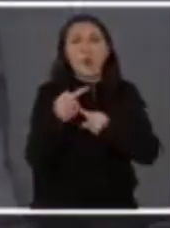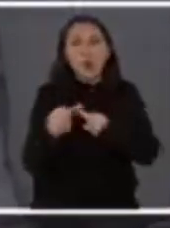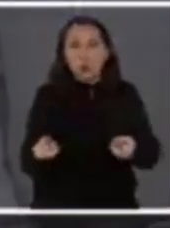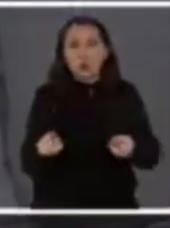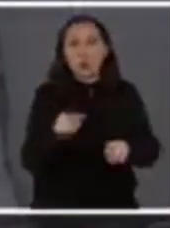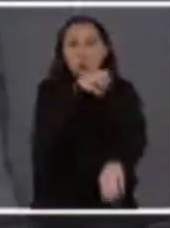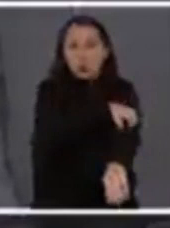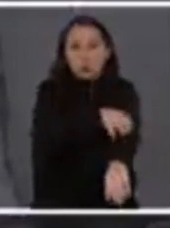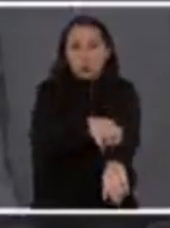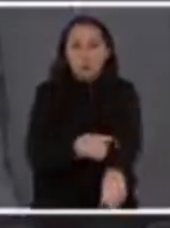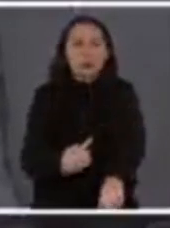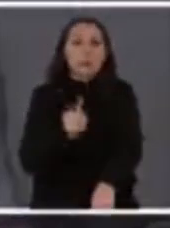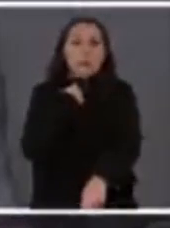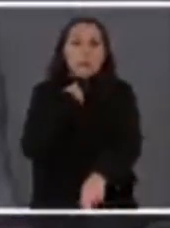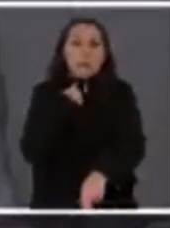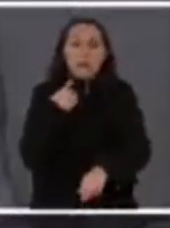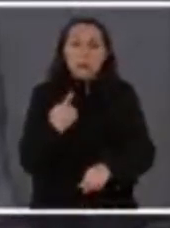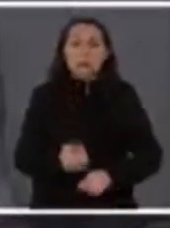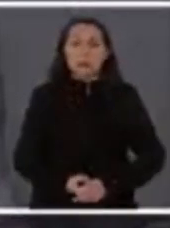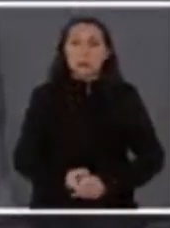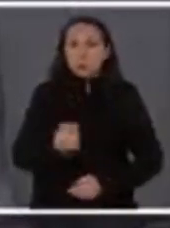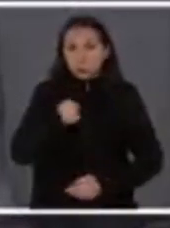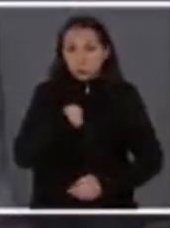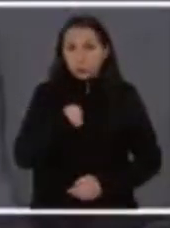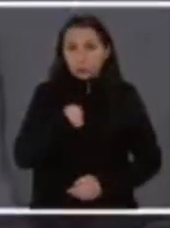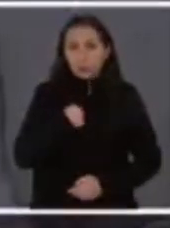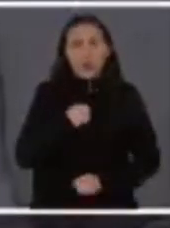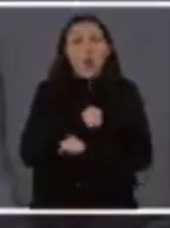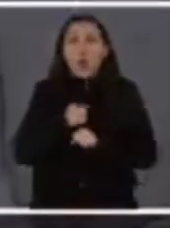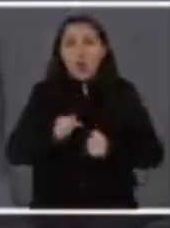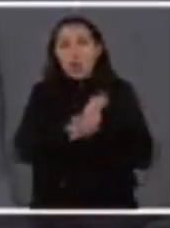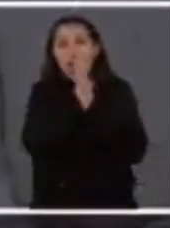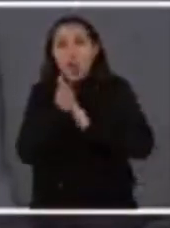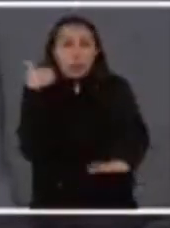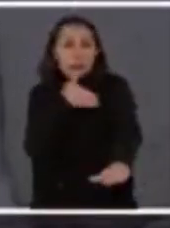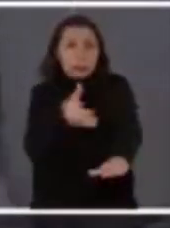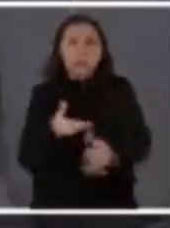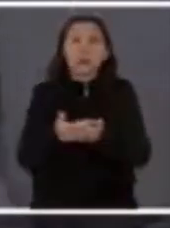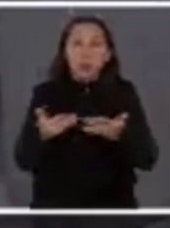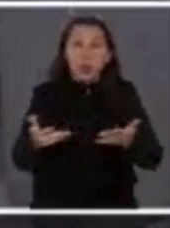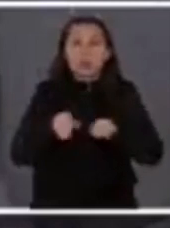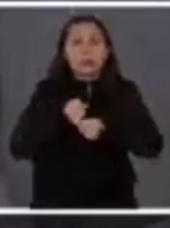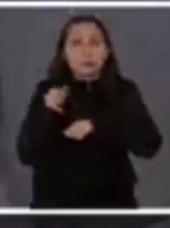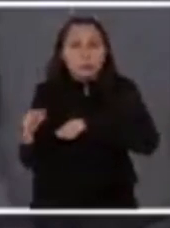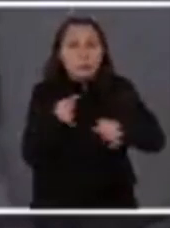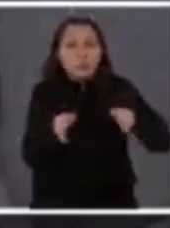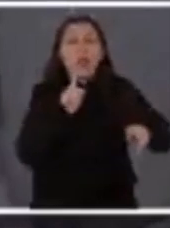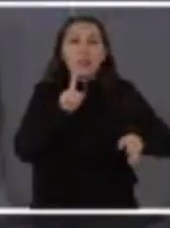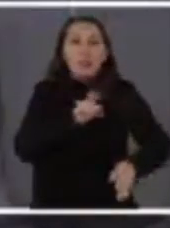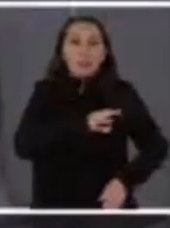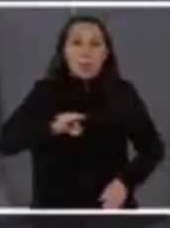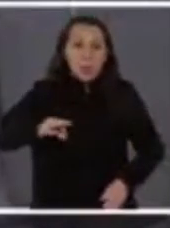demás regiones afectadas. Yo personalmente no puedo estar en todas partes, por eso hemos dispuesto el despliegue de todos